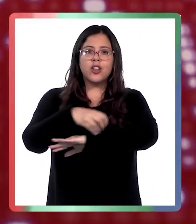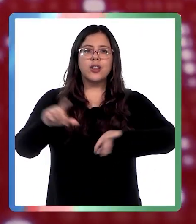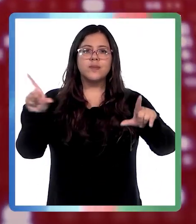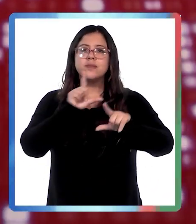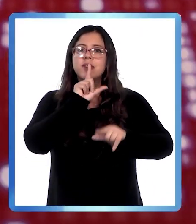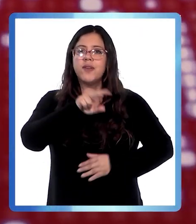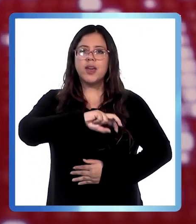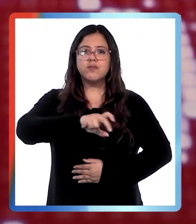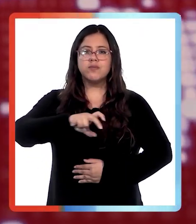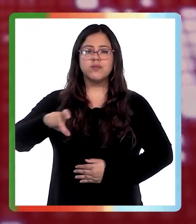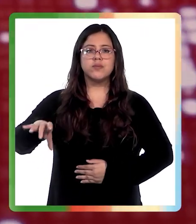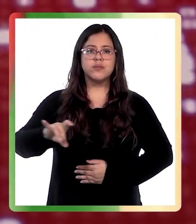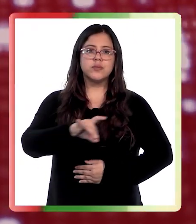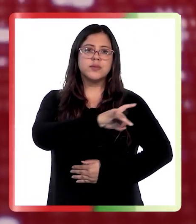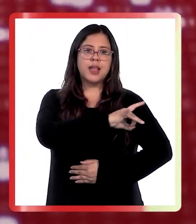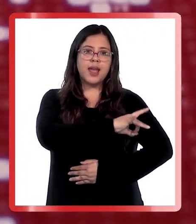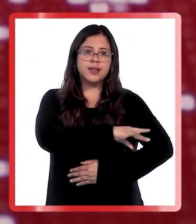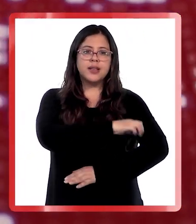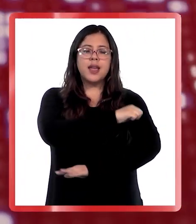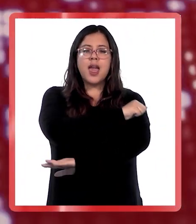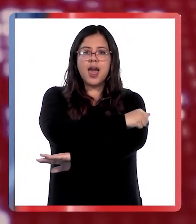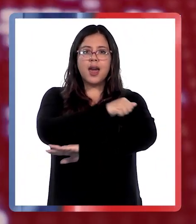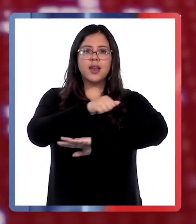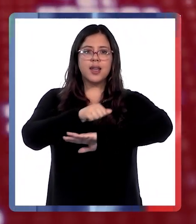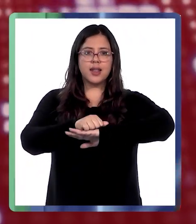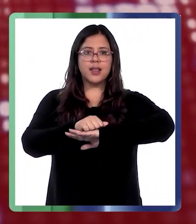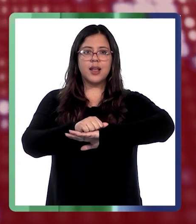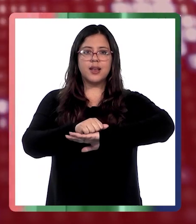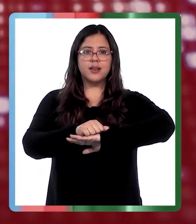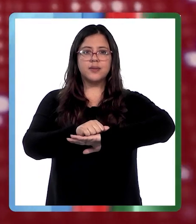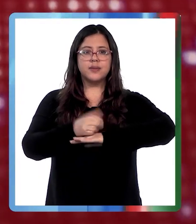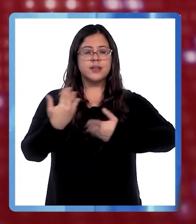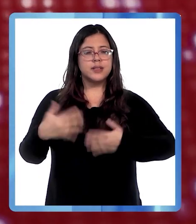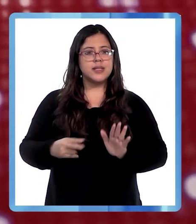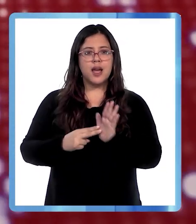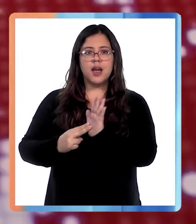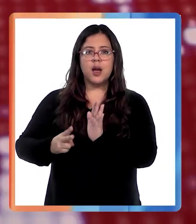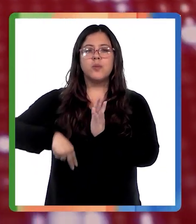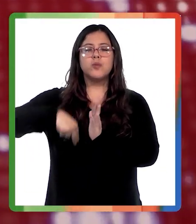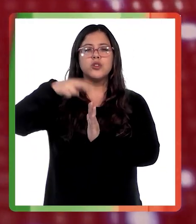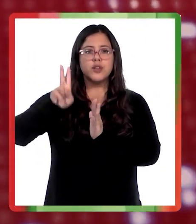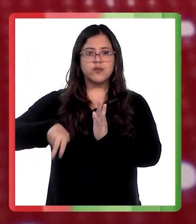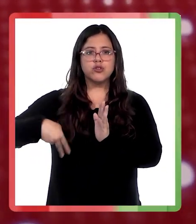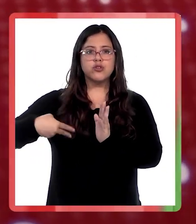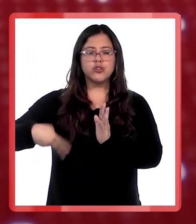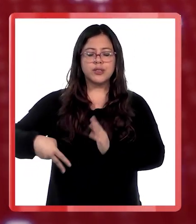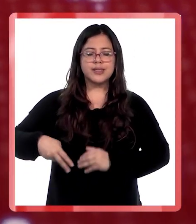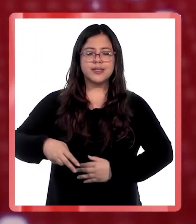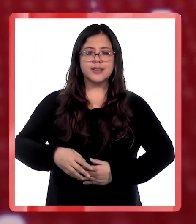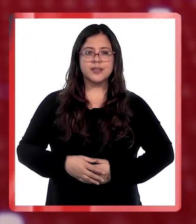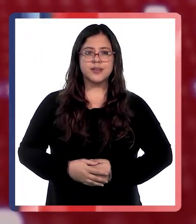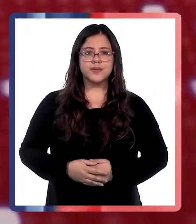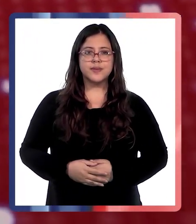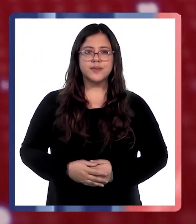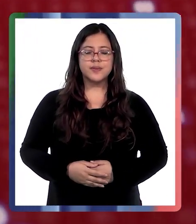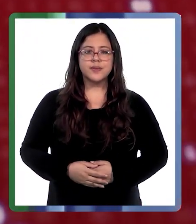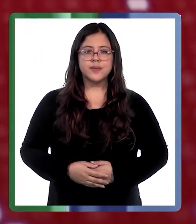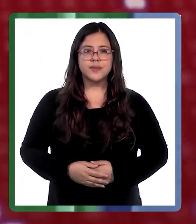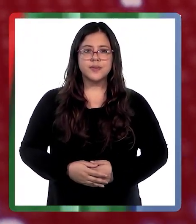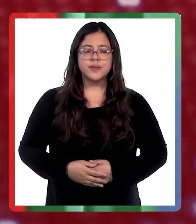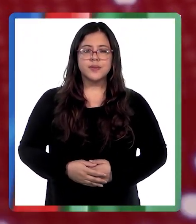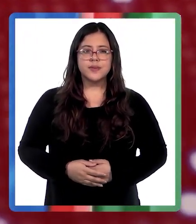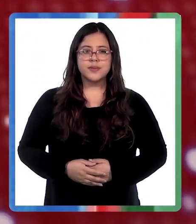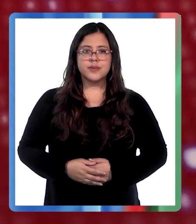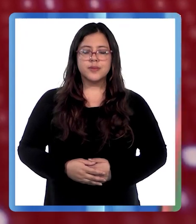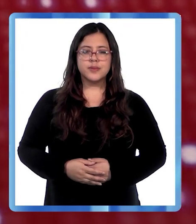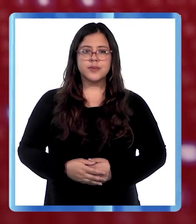asociación Regional de canales de televisión de señala abierta de chile arcat presentó portavoz noticias